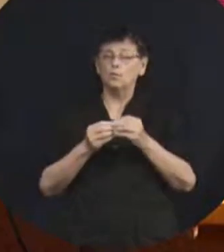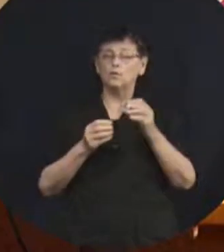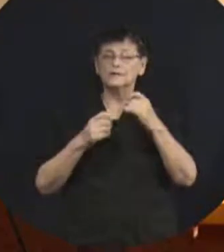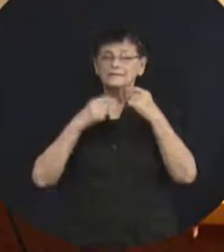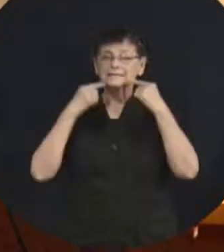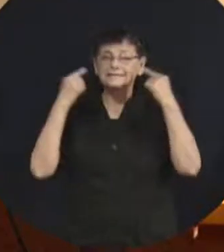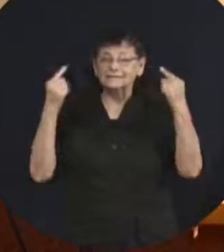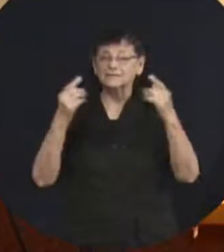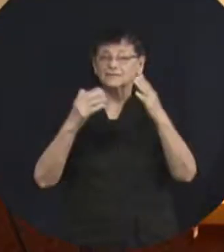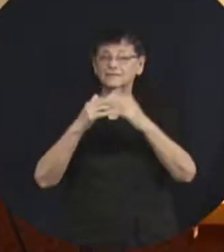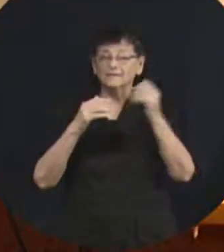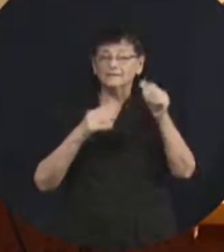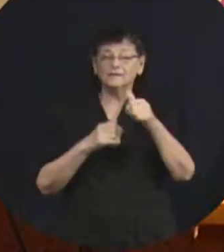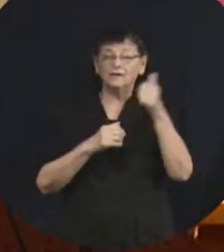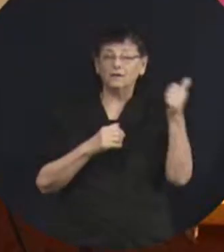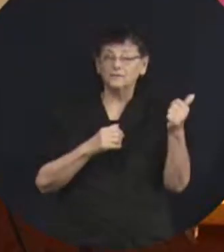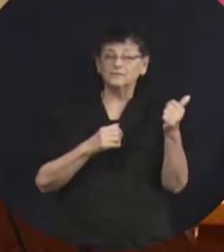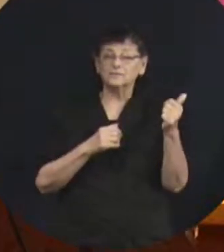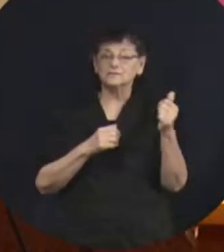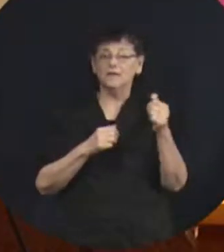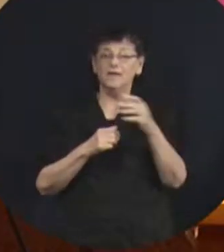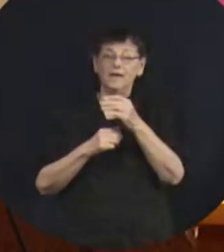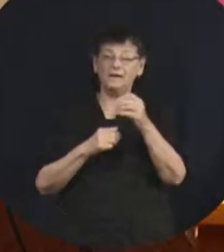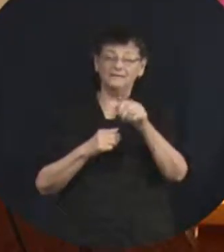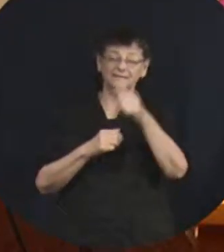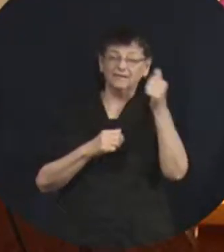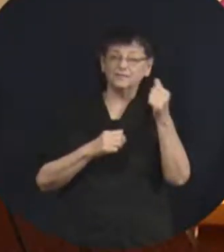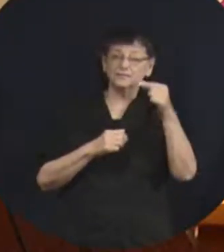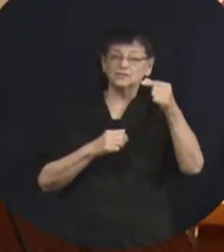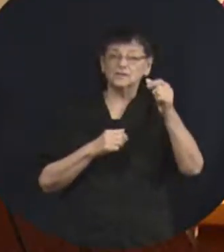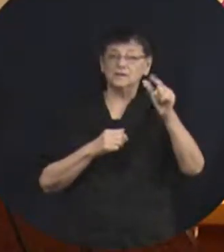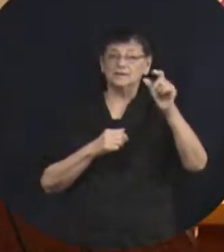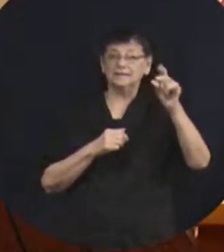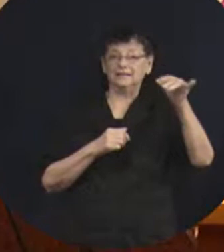pecadores que todos los demás galileos?